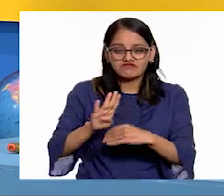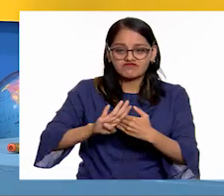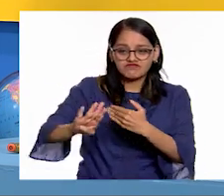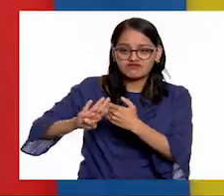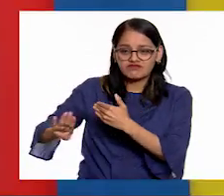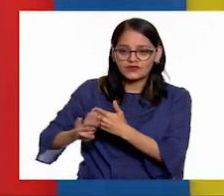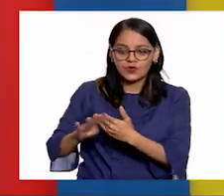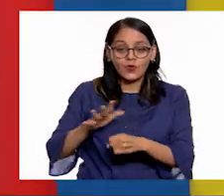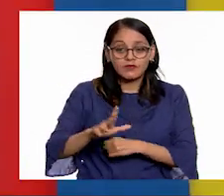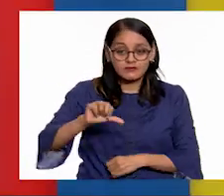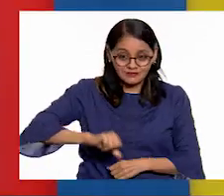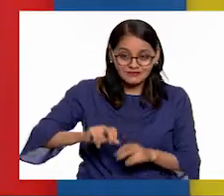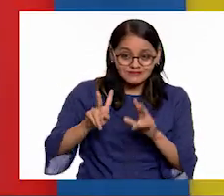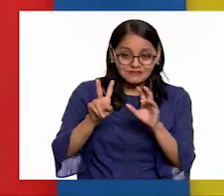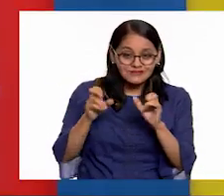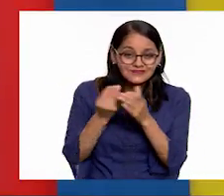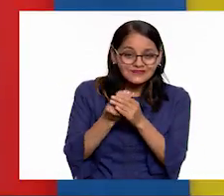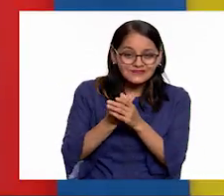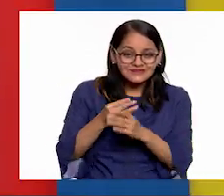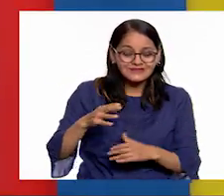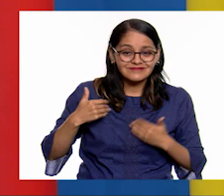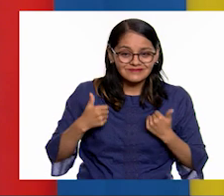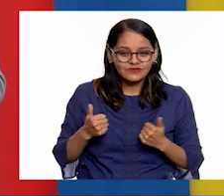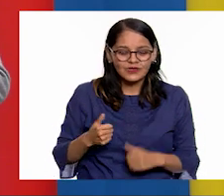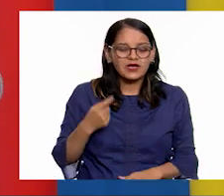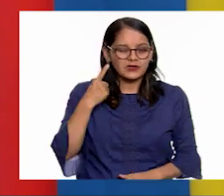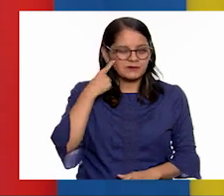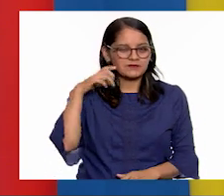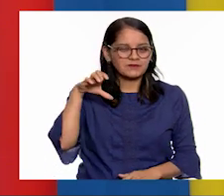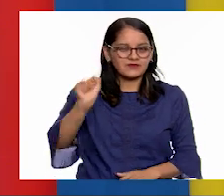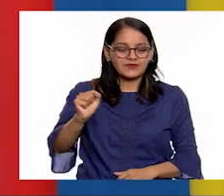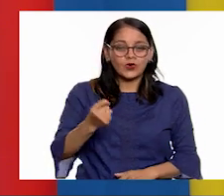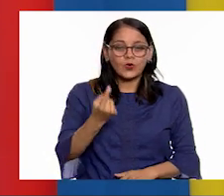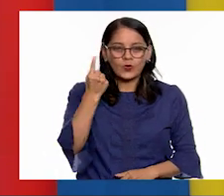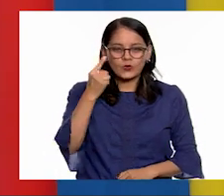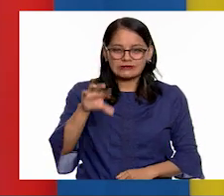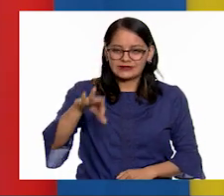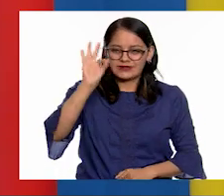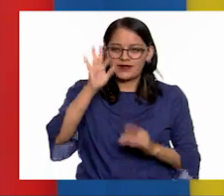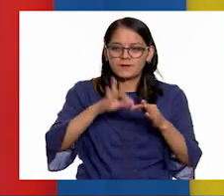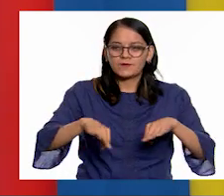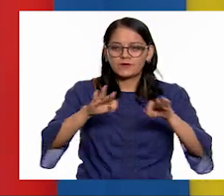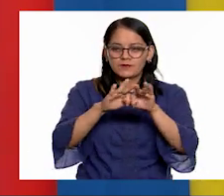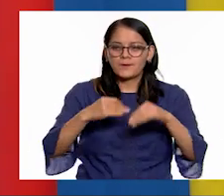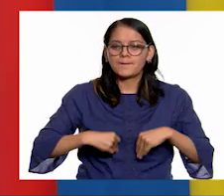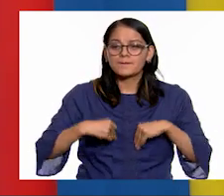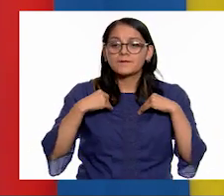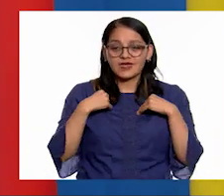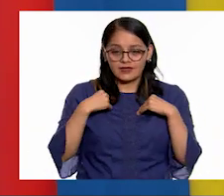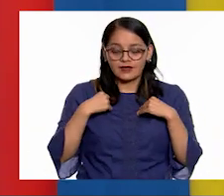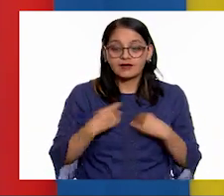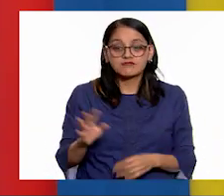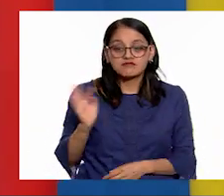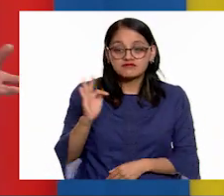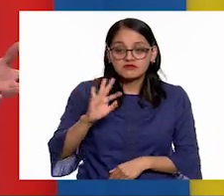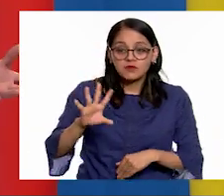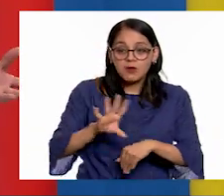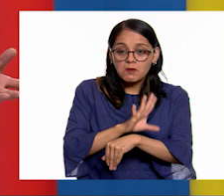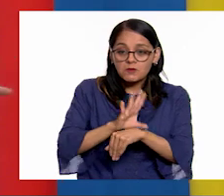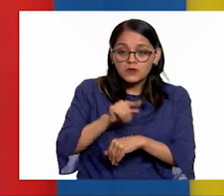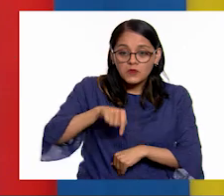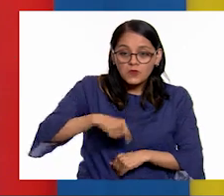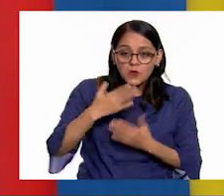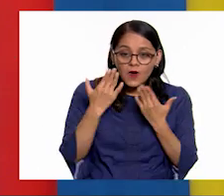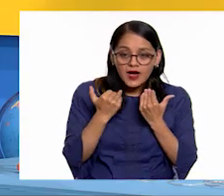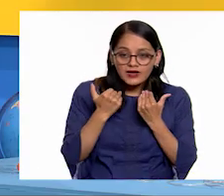hoy? Pues di una pista cuando dije que es algo muy importante en nuestras vidas y que no podríamos hacer casi nada